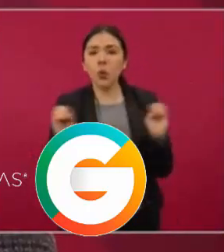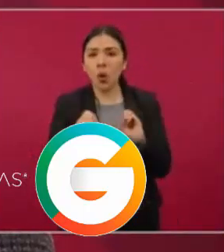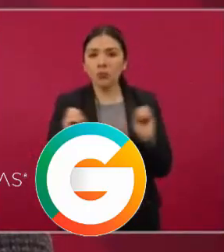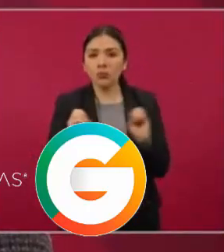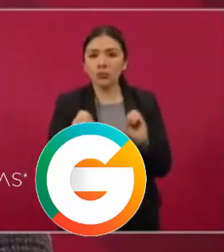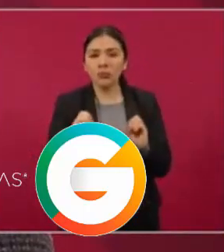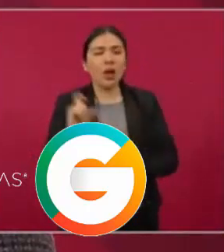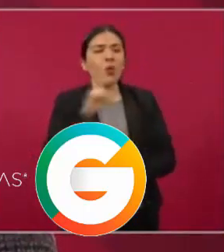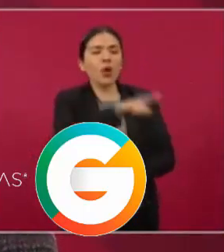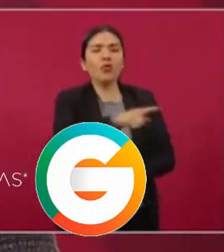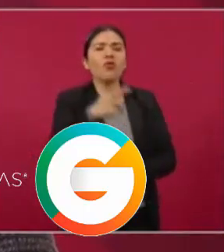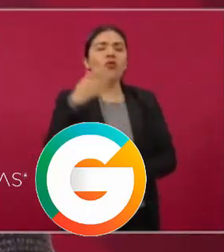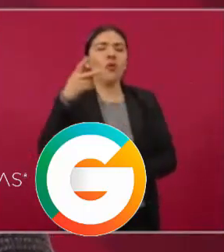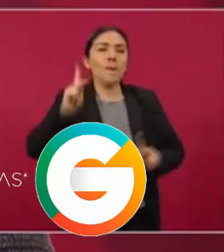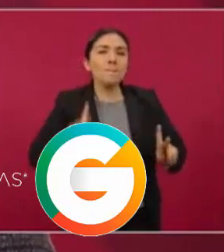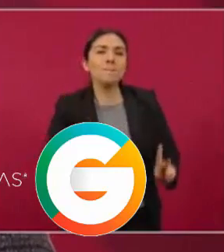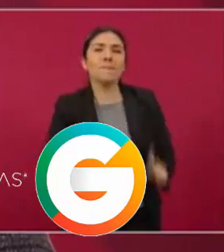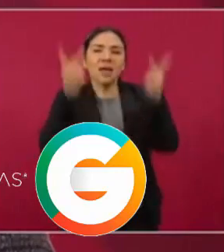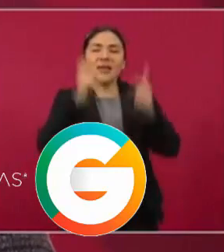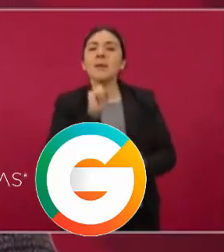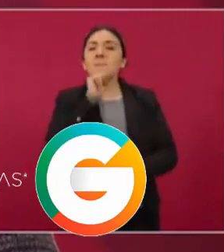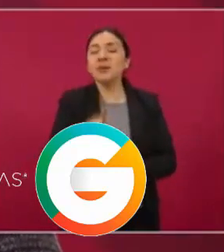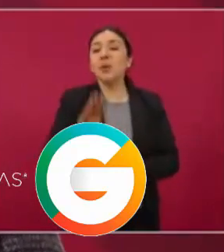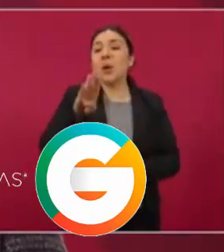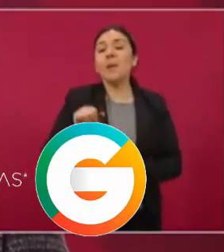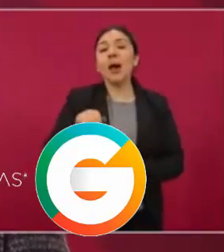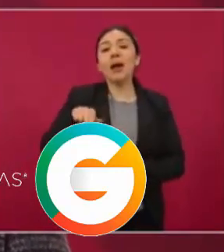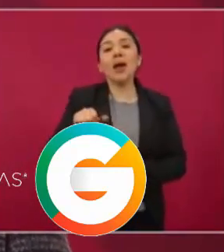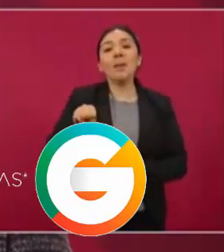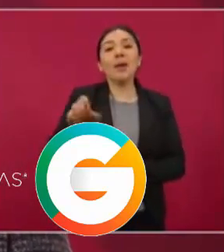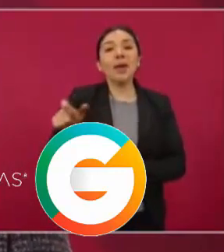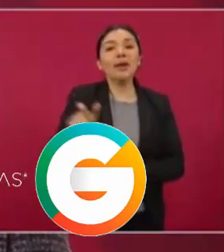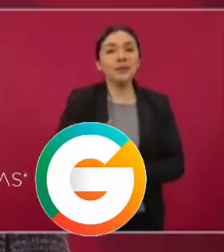cuando vendieron Banamex, precisamente.